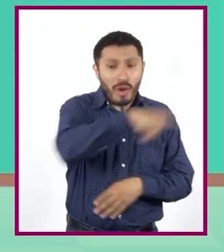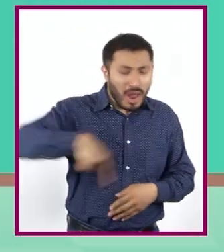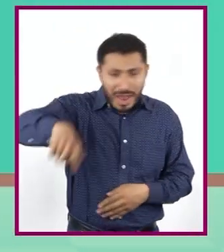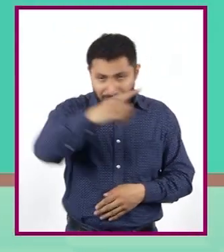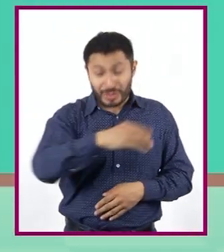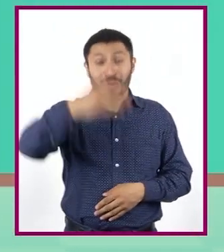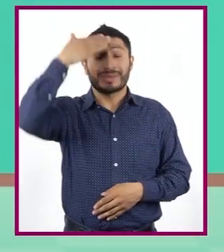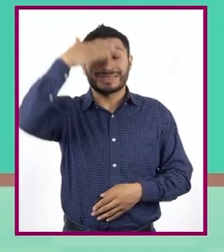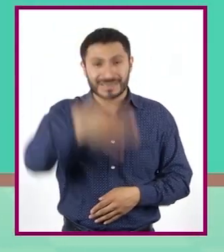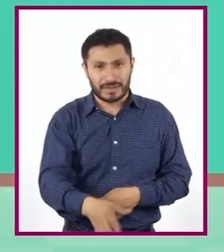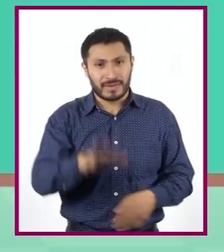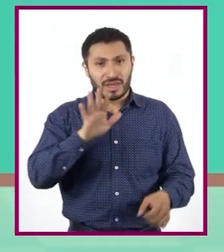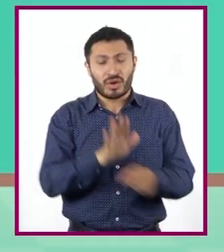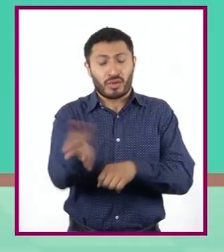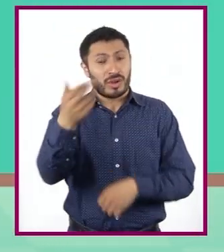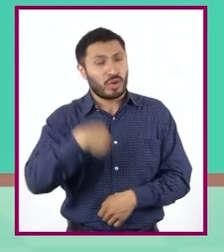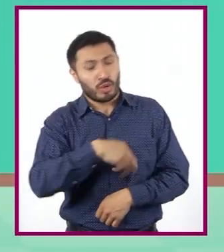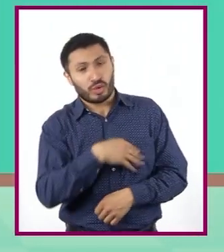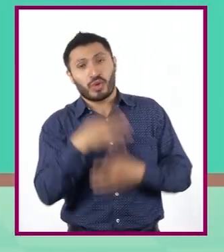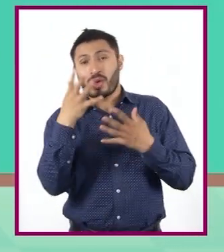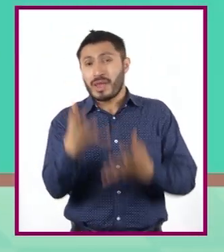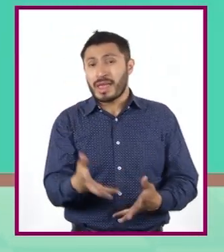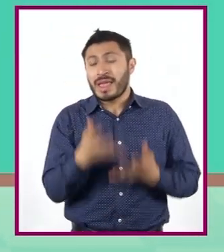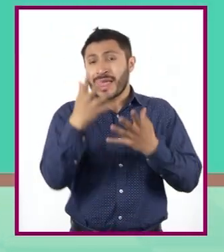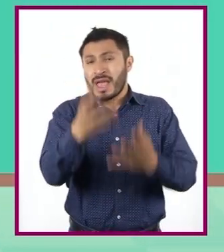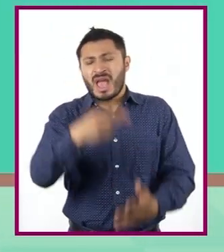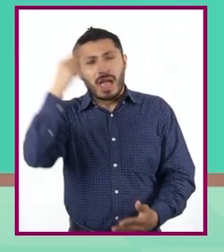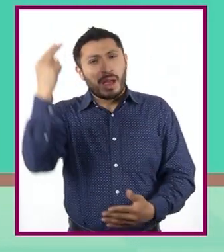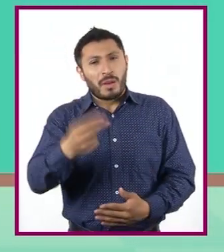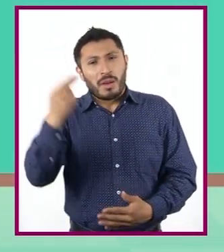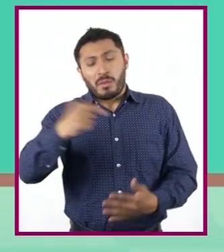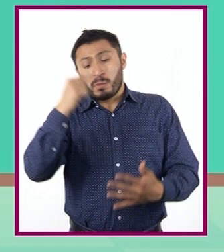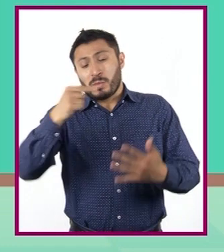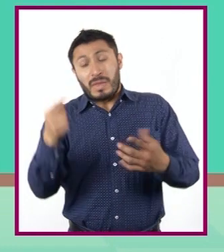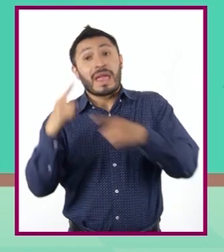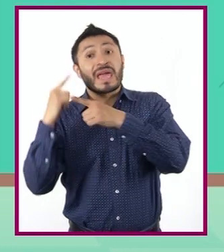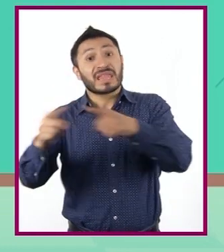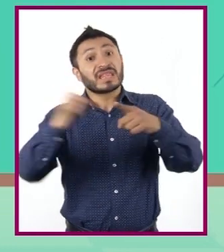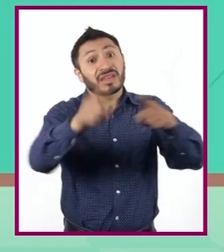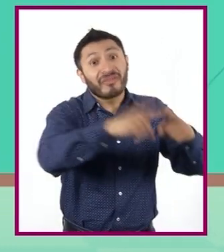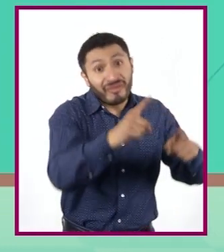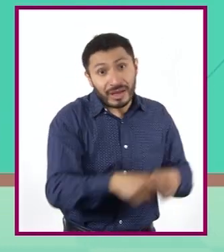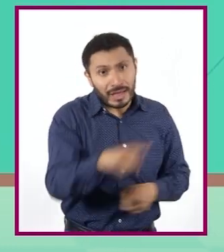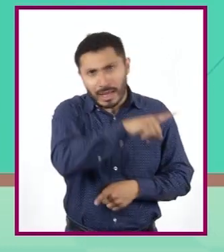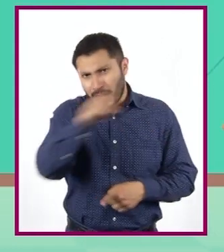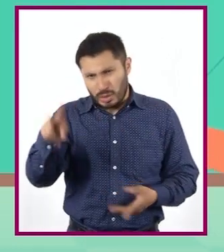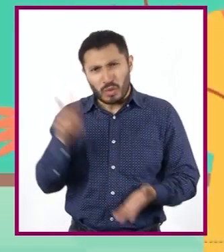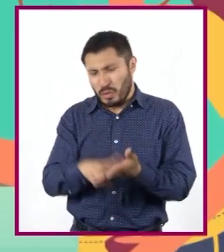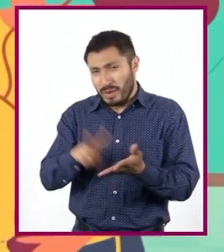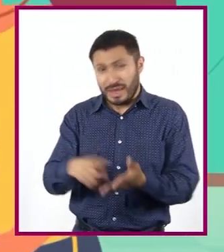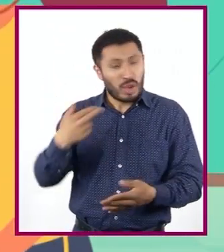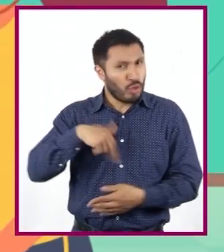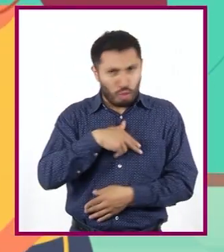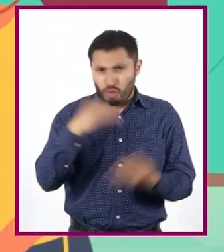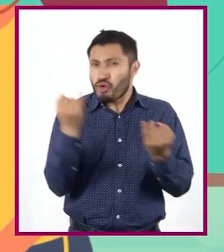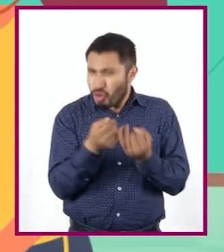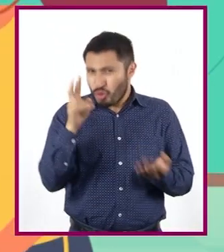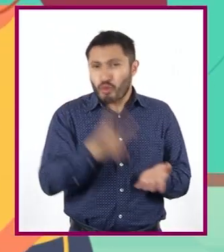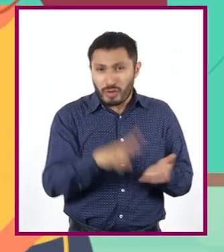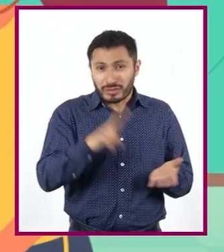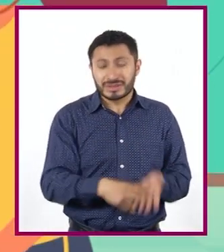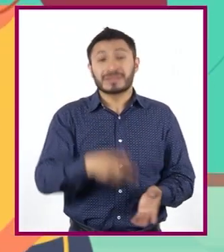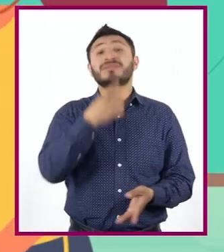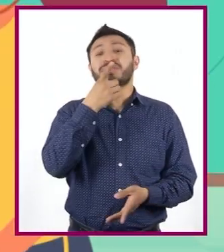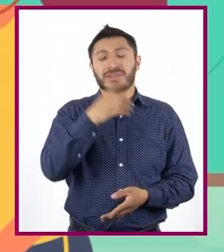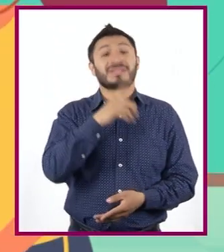conflictos, algo de ellos queda en nosotros. Para algunos científicos, la curiosidad es un rasgo tan importante